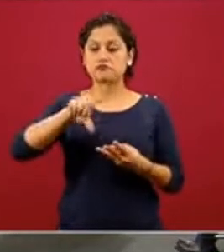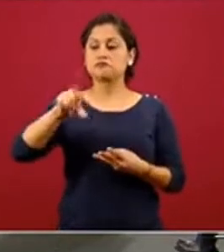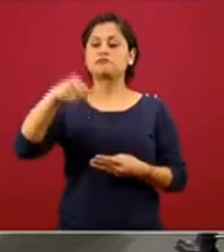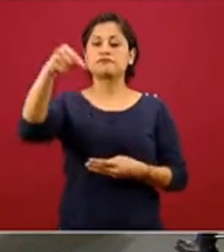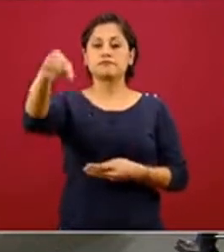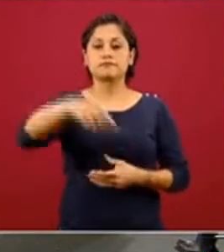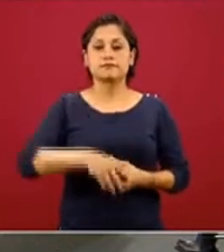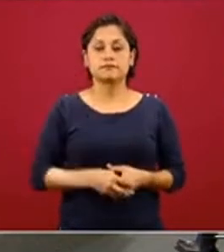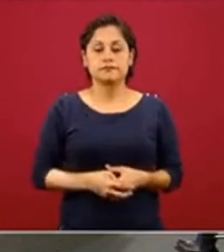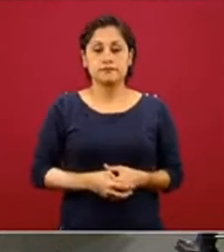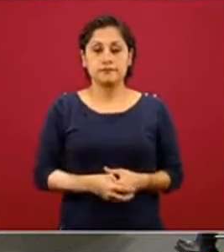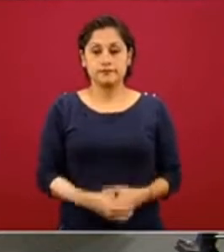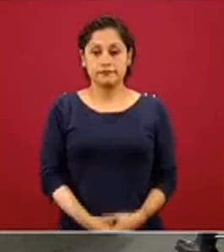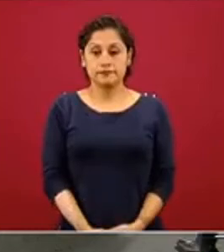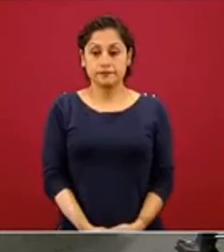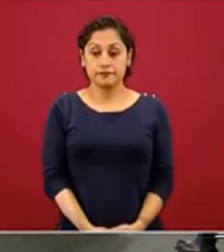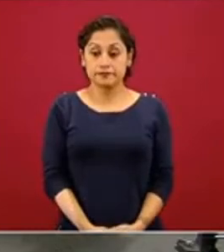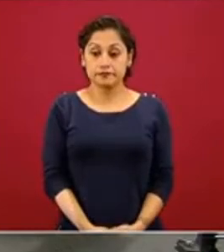aparejados.